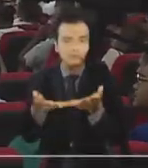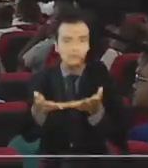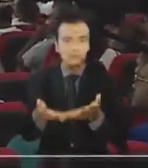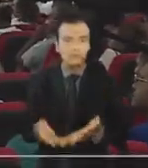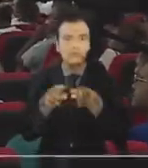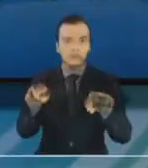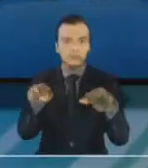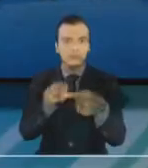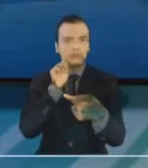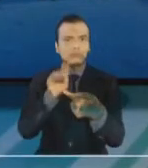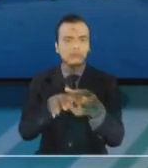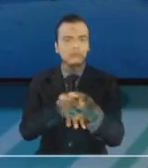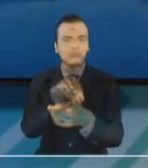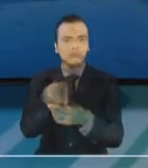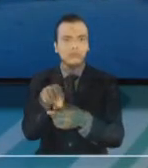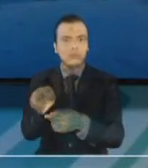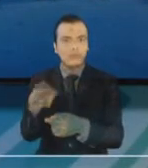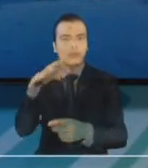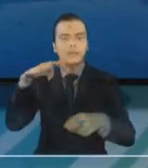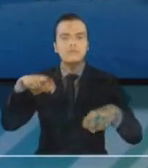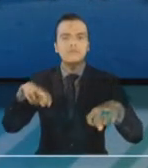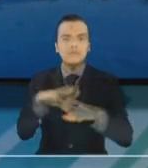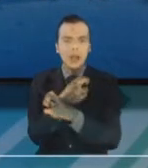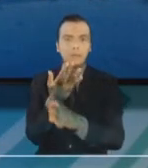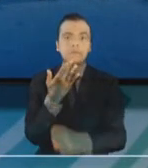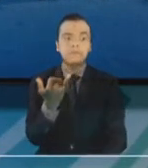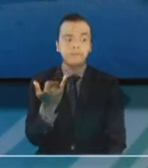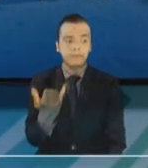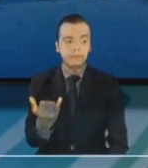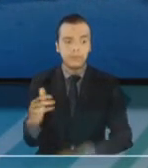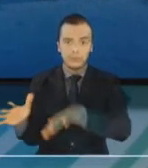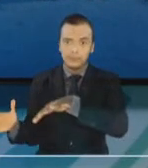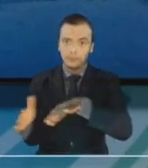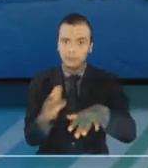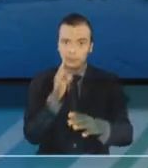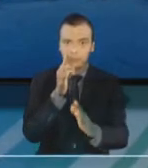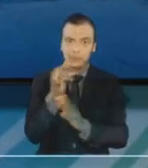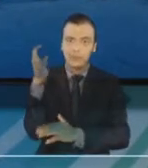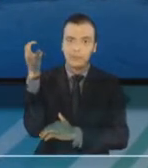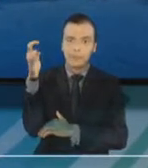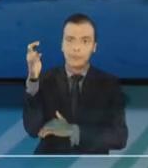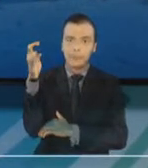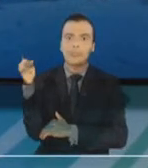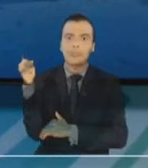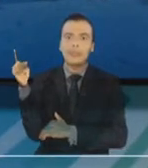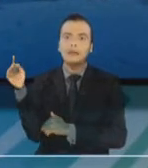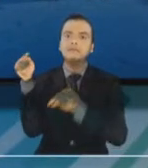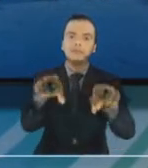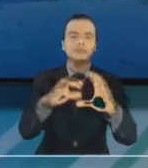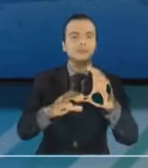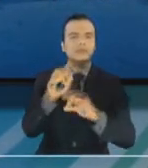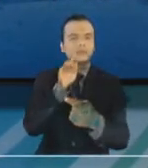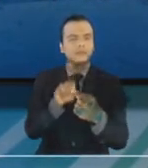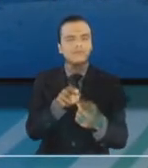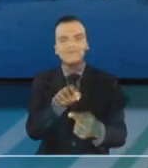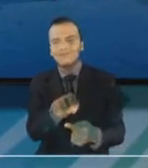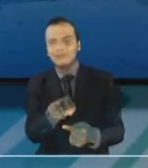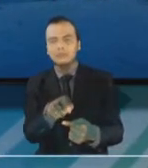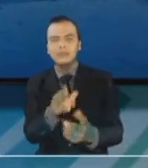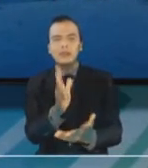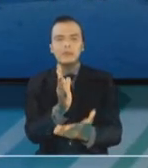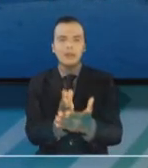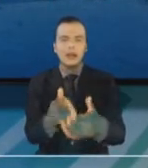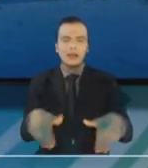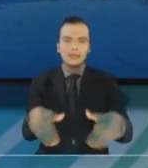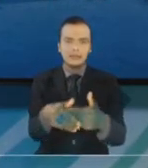Un ecoparque. Una comisión de la Fiscalía se encuentra en el Cauca investigando qué tipo de explosivo fue el que acabó con la vida de un